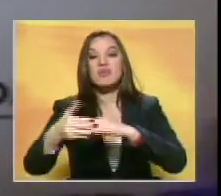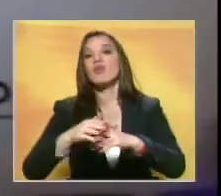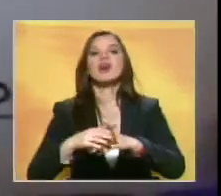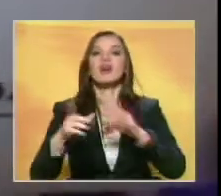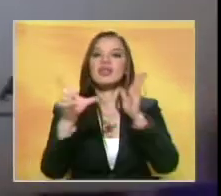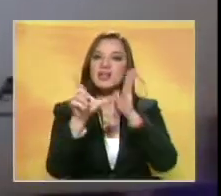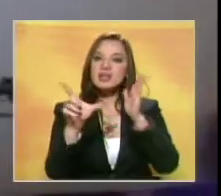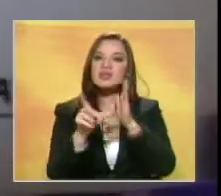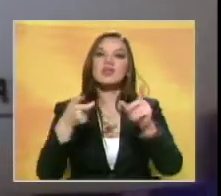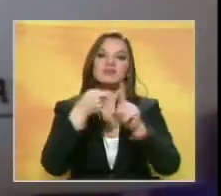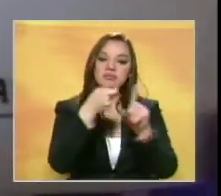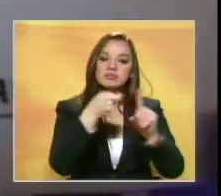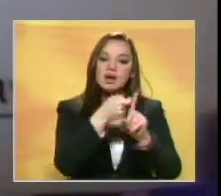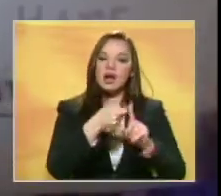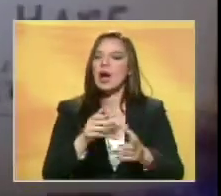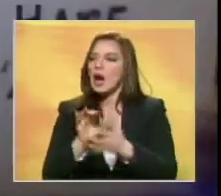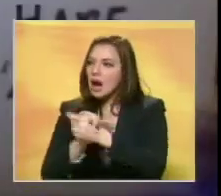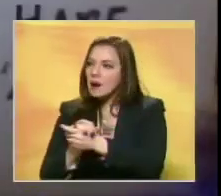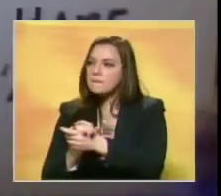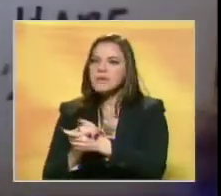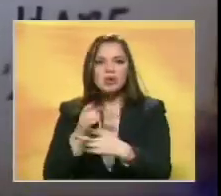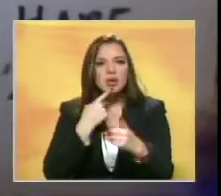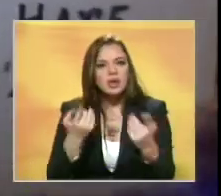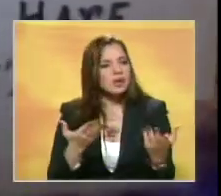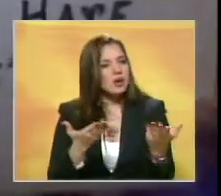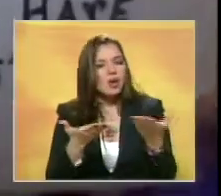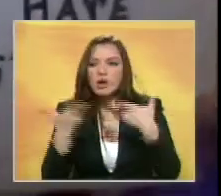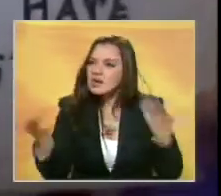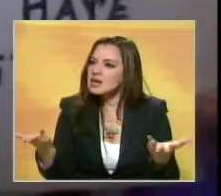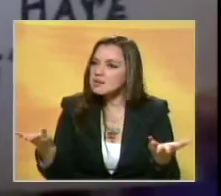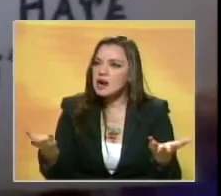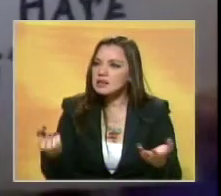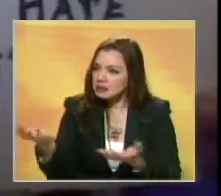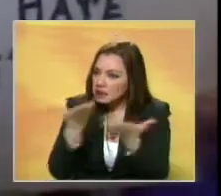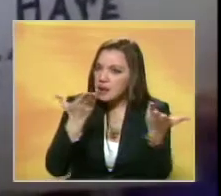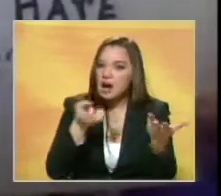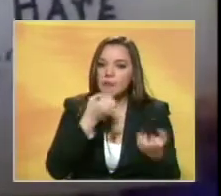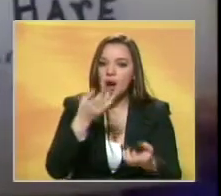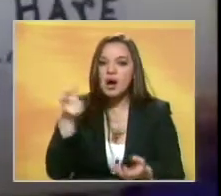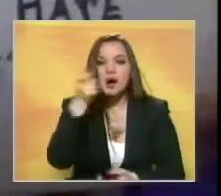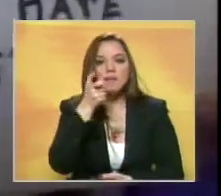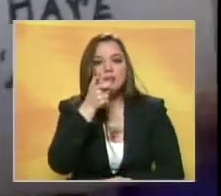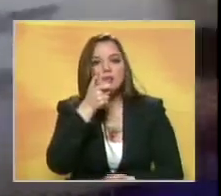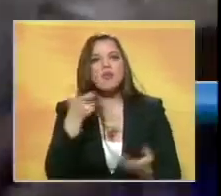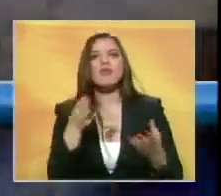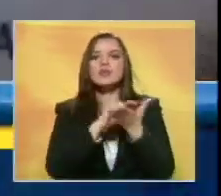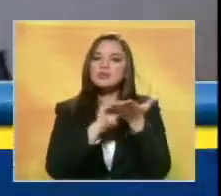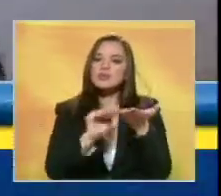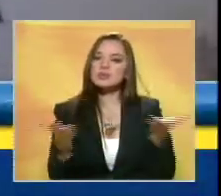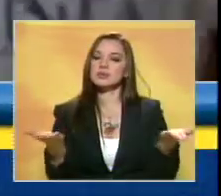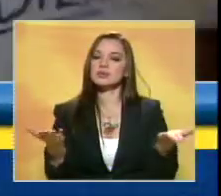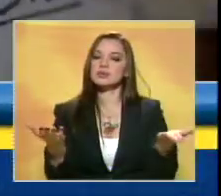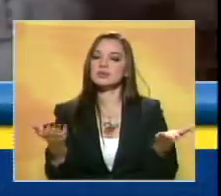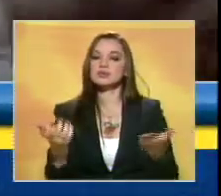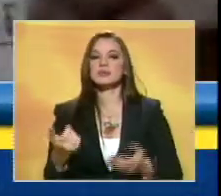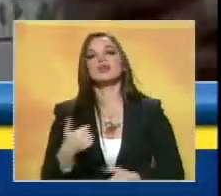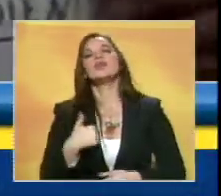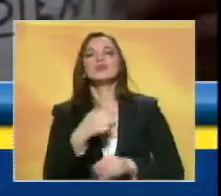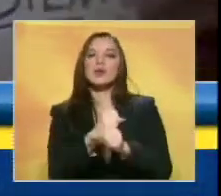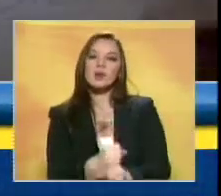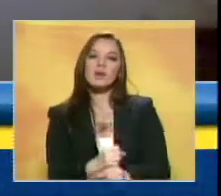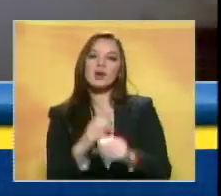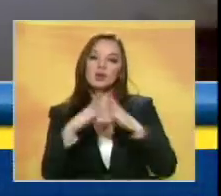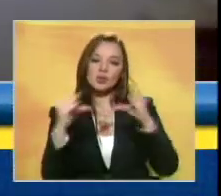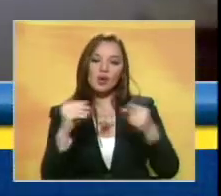secundaria. Un amigo lo impulsó a hablar y a tratar de compartir su historia y buscar una salida. Espero que todo me vaya